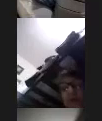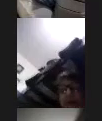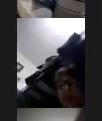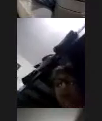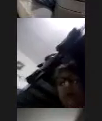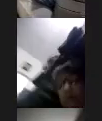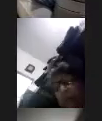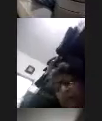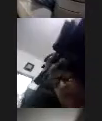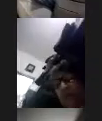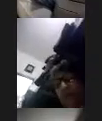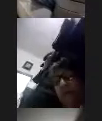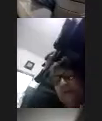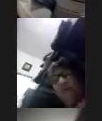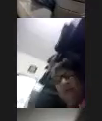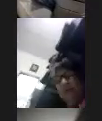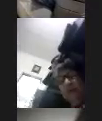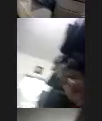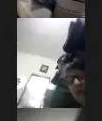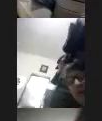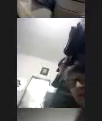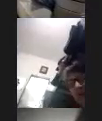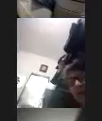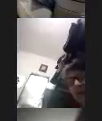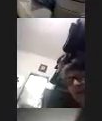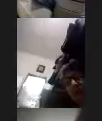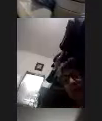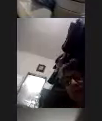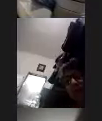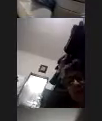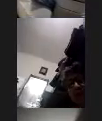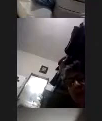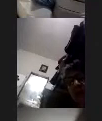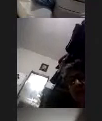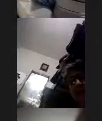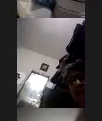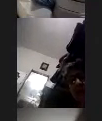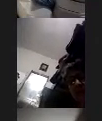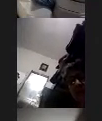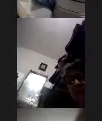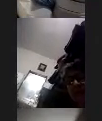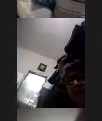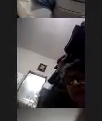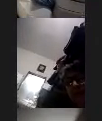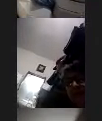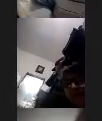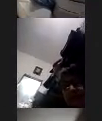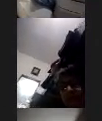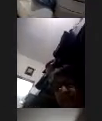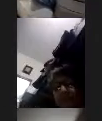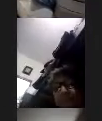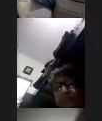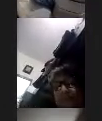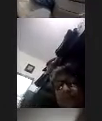cuando hay daños muy severos, definitivamente luego de UCI, el paciente va prácticamente pasar a terapia respiratoria de por vida, ¿no?